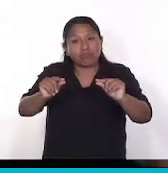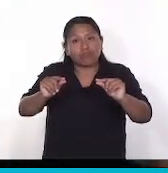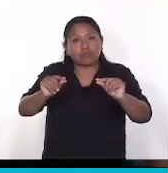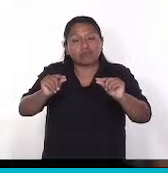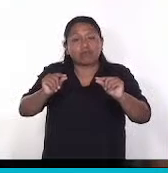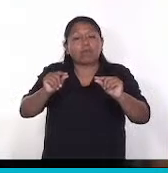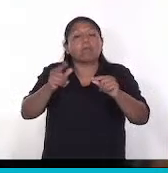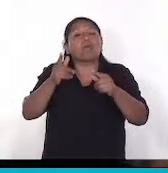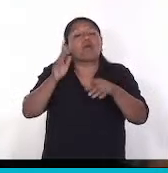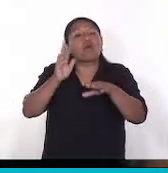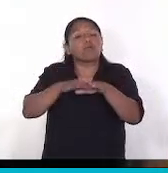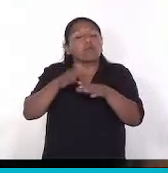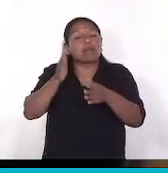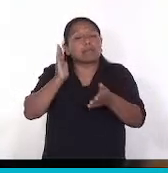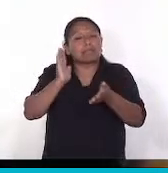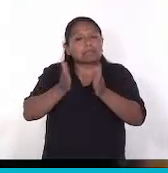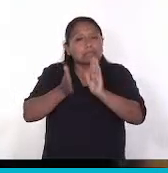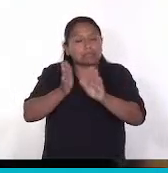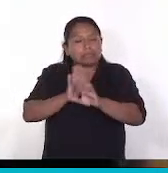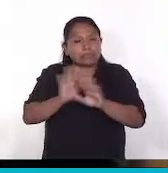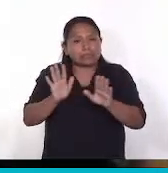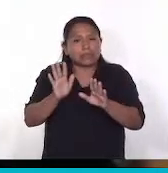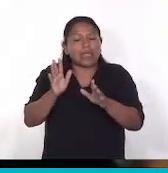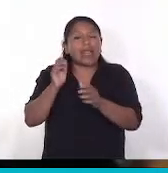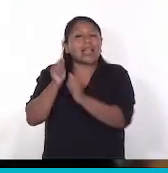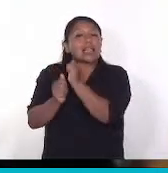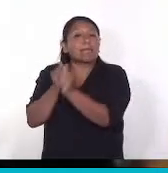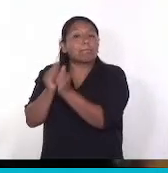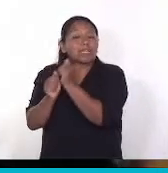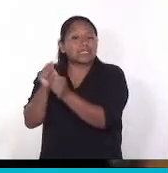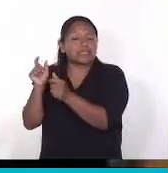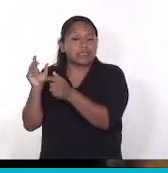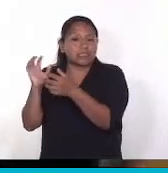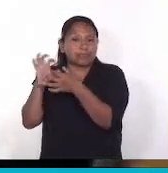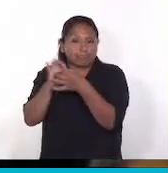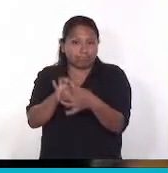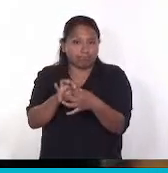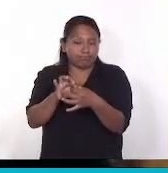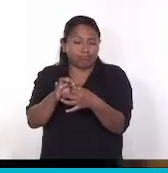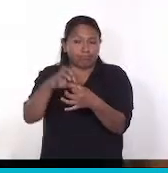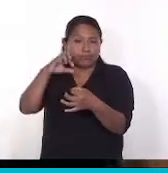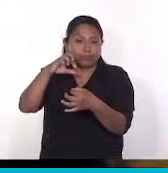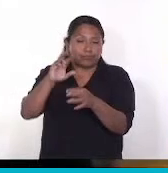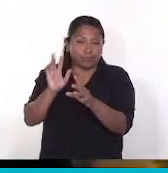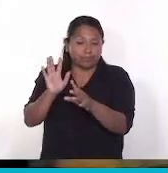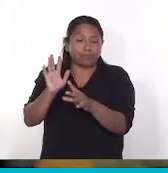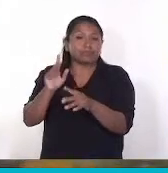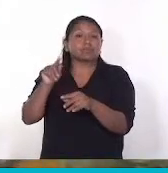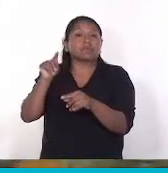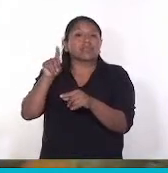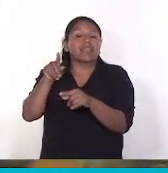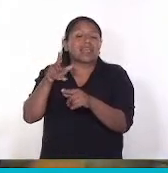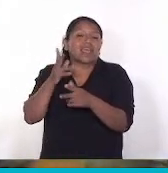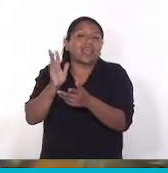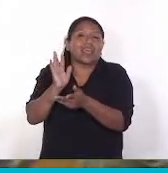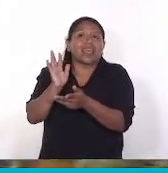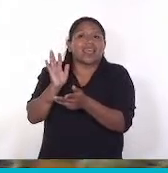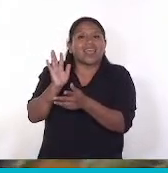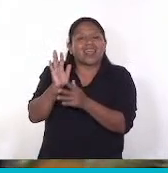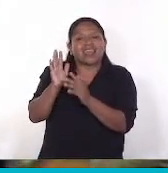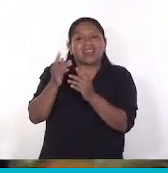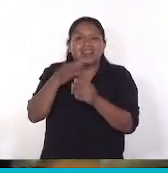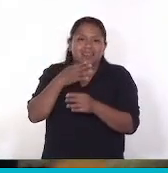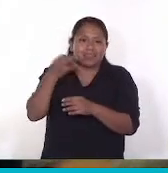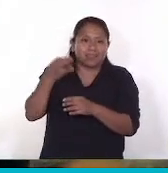por el maltrato que están recibiendo de la empresa Provecer, que no solamente las tiene por